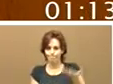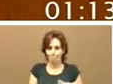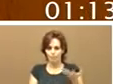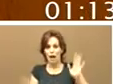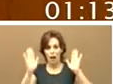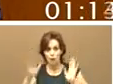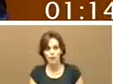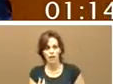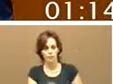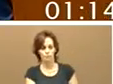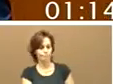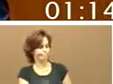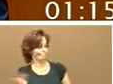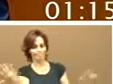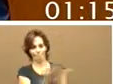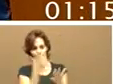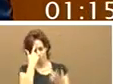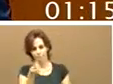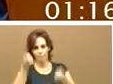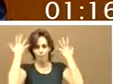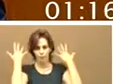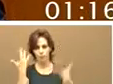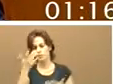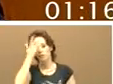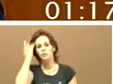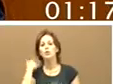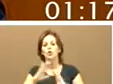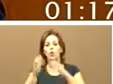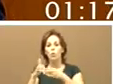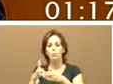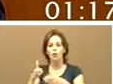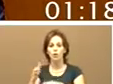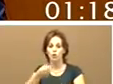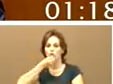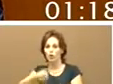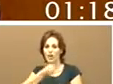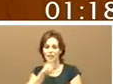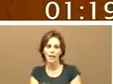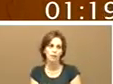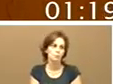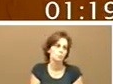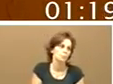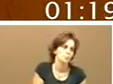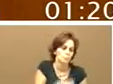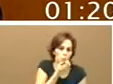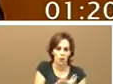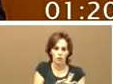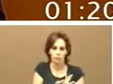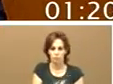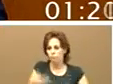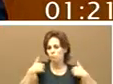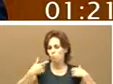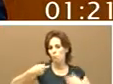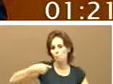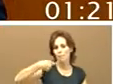era errónea que por parte del Grupo Parlamentario Socialista, bueno, con un presidente que ha sido